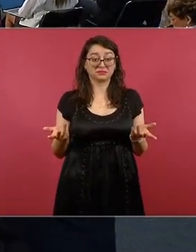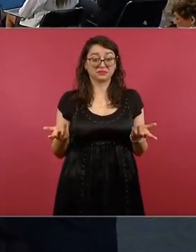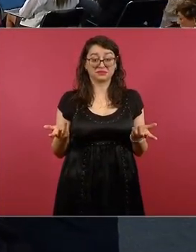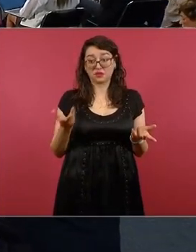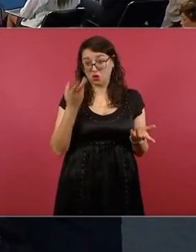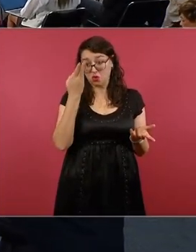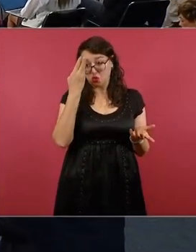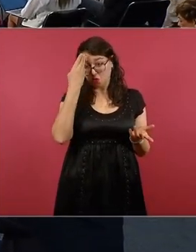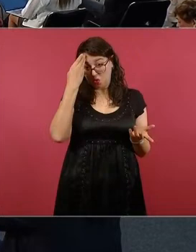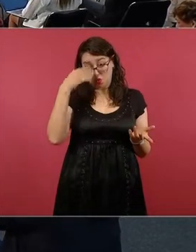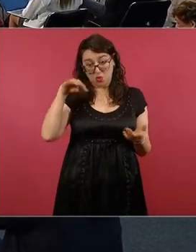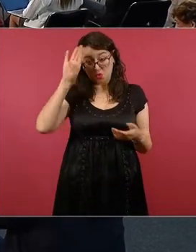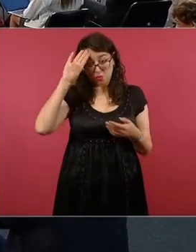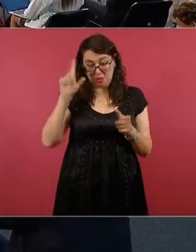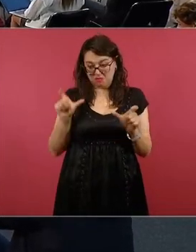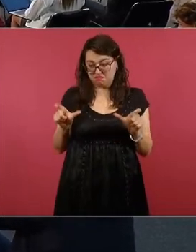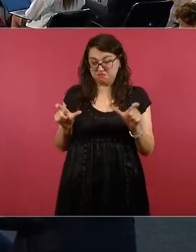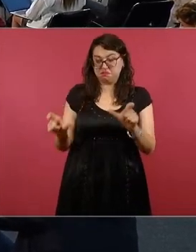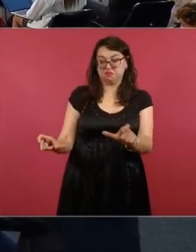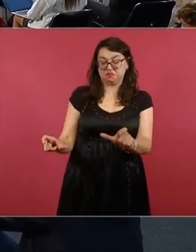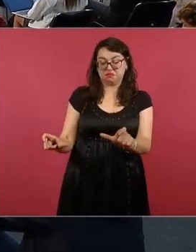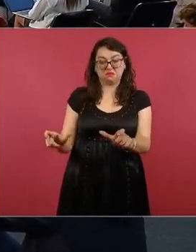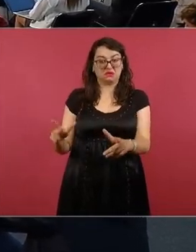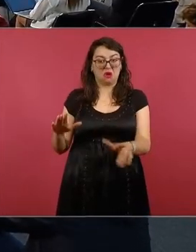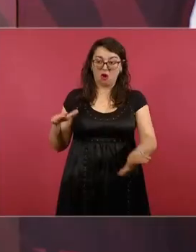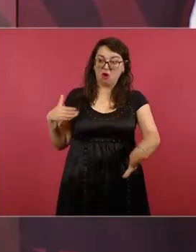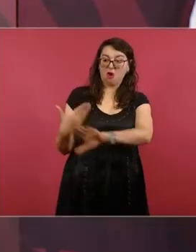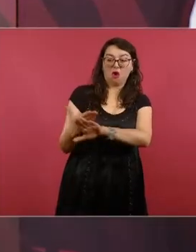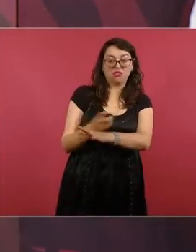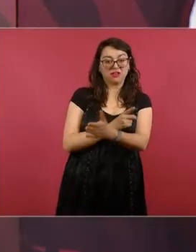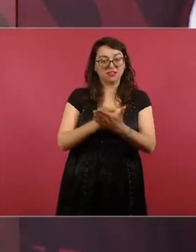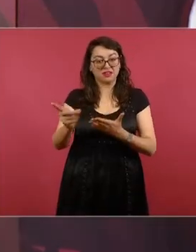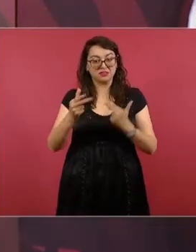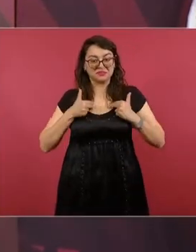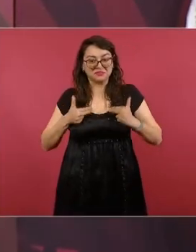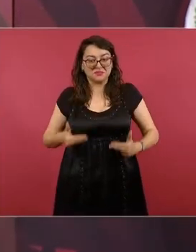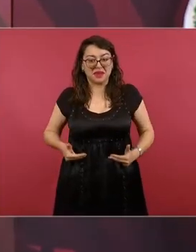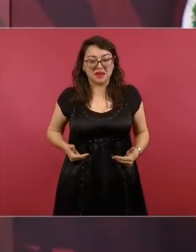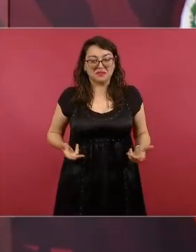violatorio de derechos humanos contra Cuba.